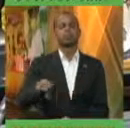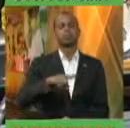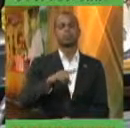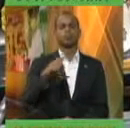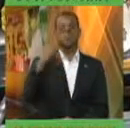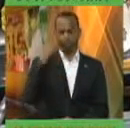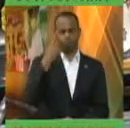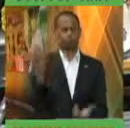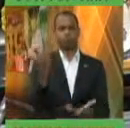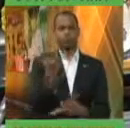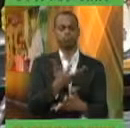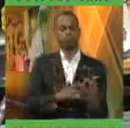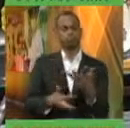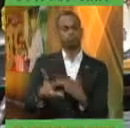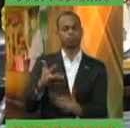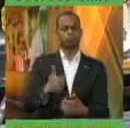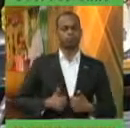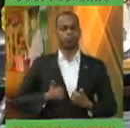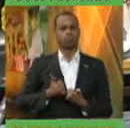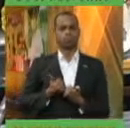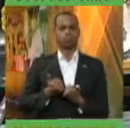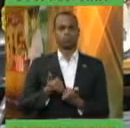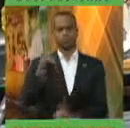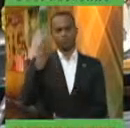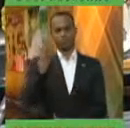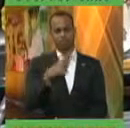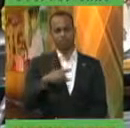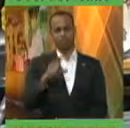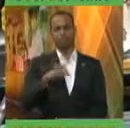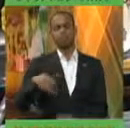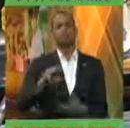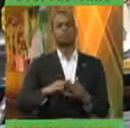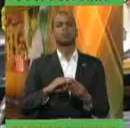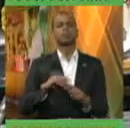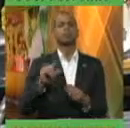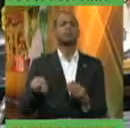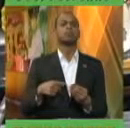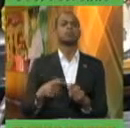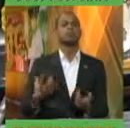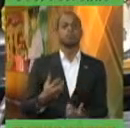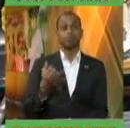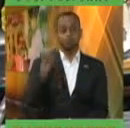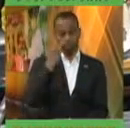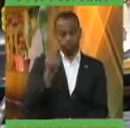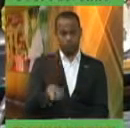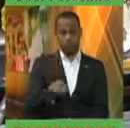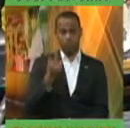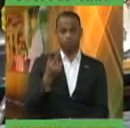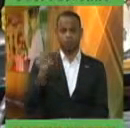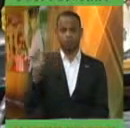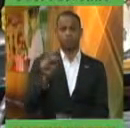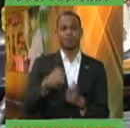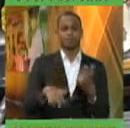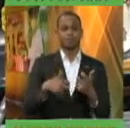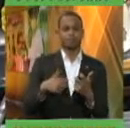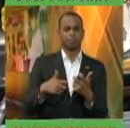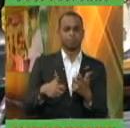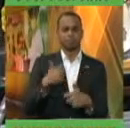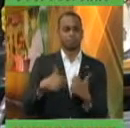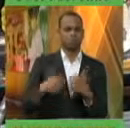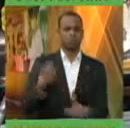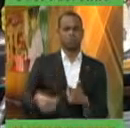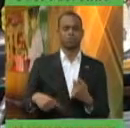convivencia si esos ingenieros están hablando de que si hay dos vecinos que peleaban y tenían conflictos